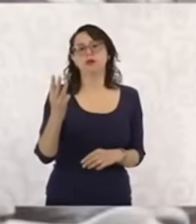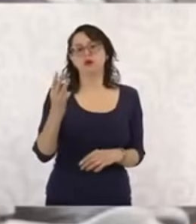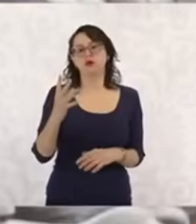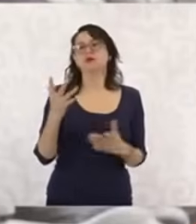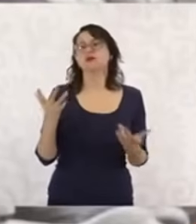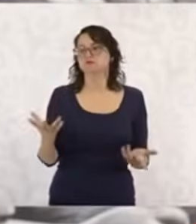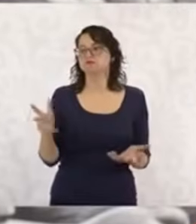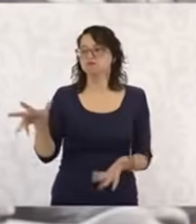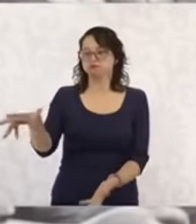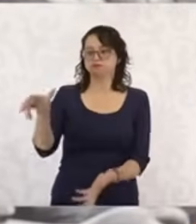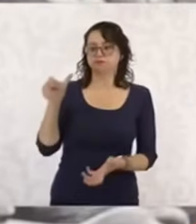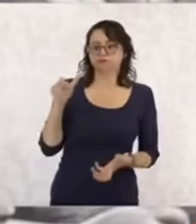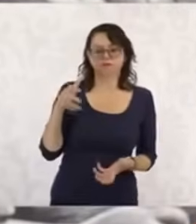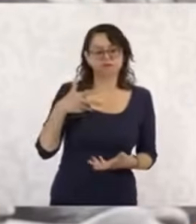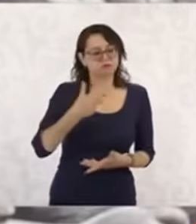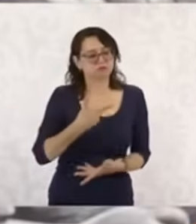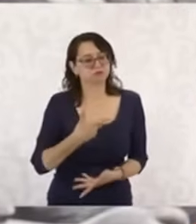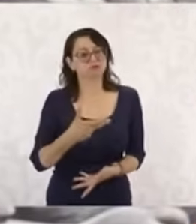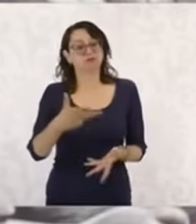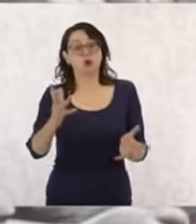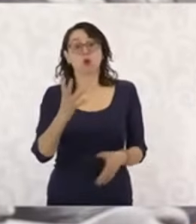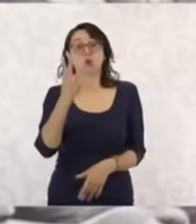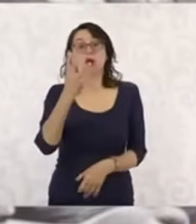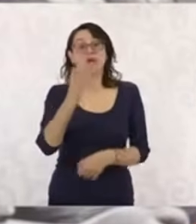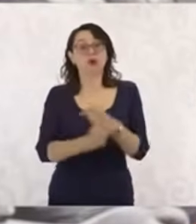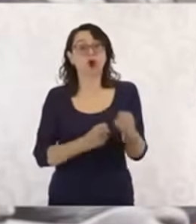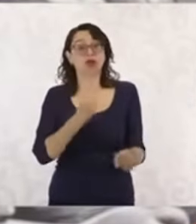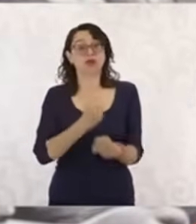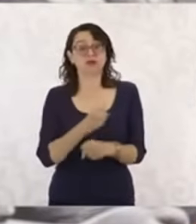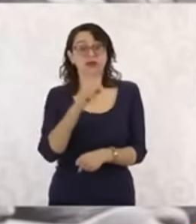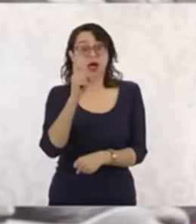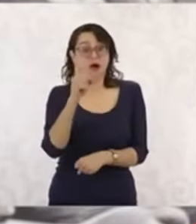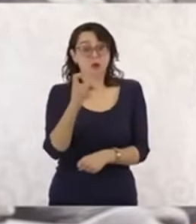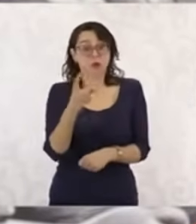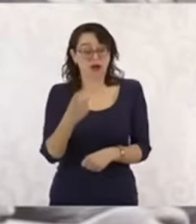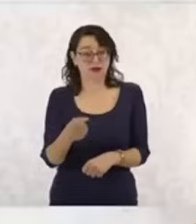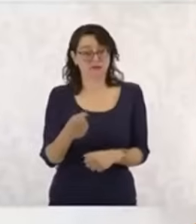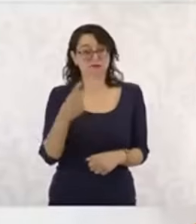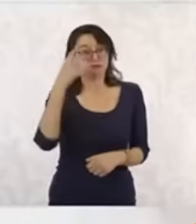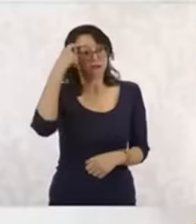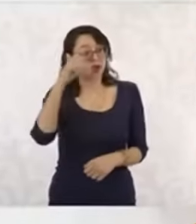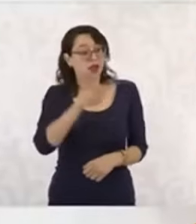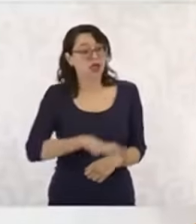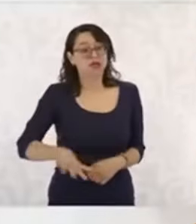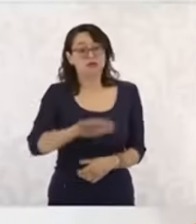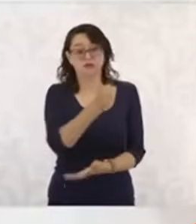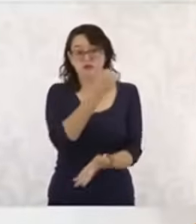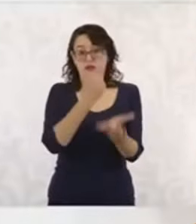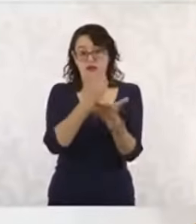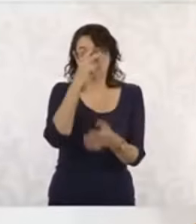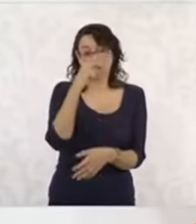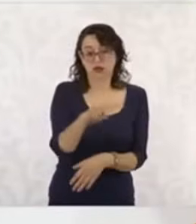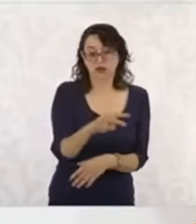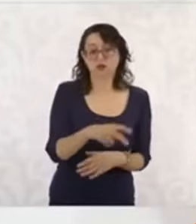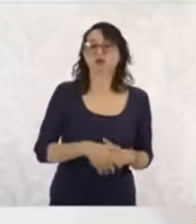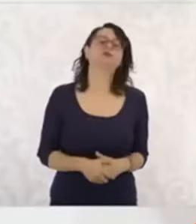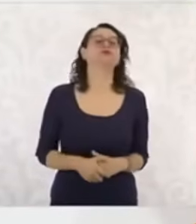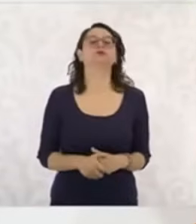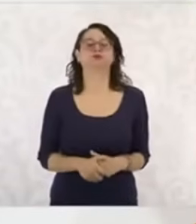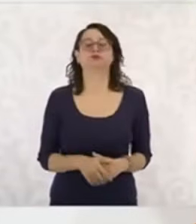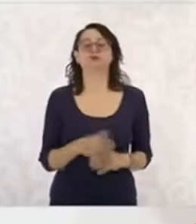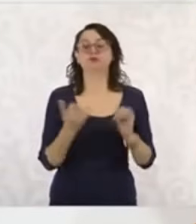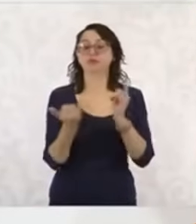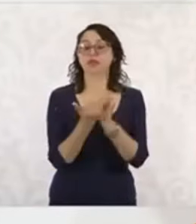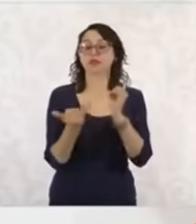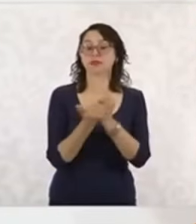al suministro durante 4 años de agua para la Ciudad de México. Y también hemos logrado tener un